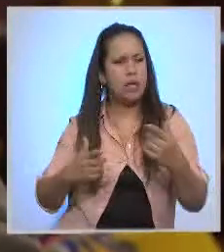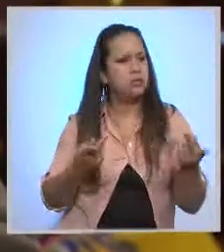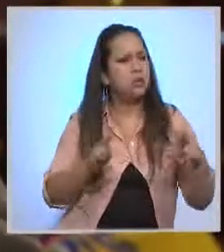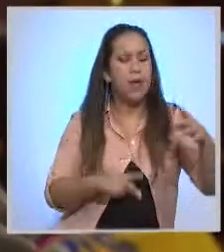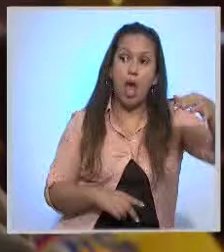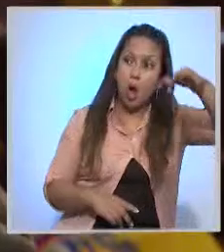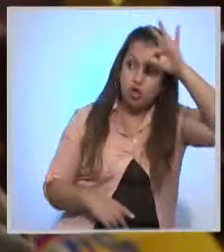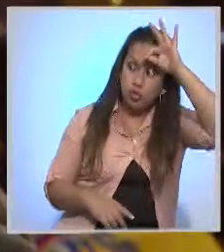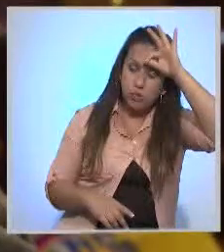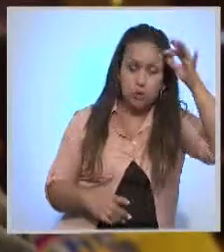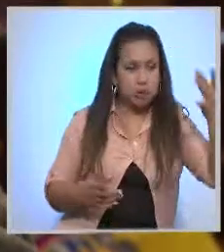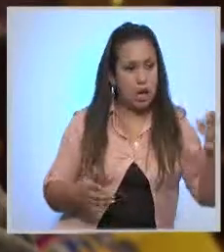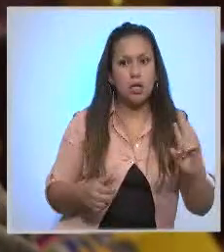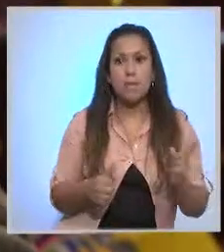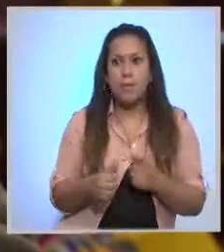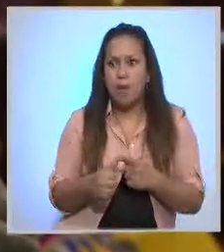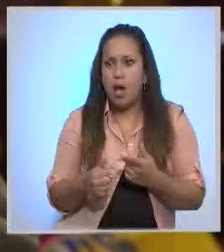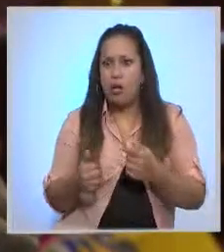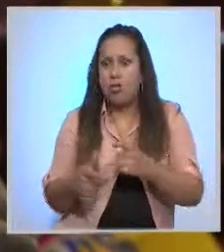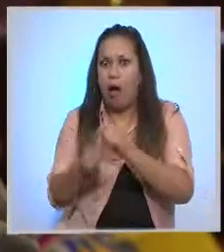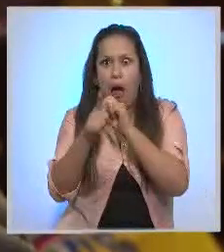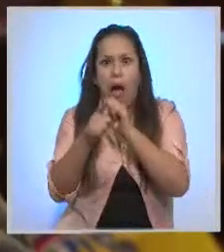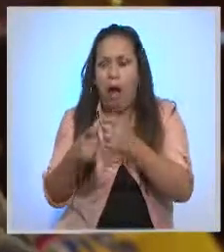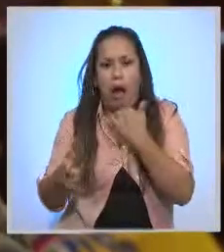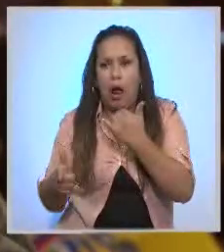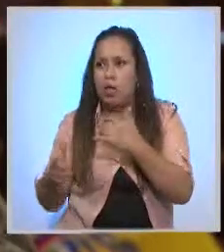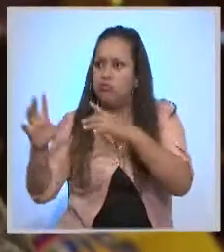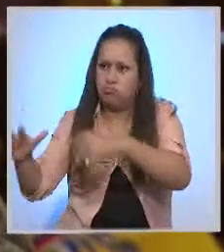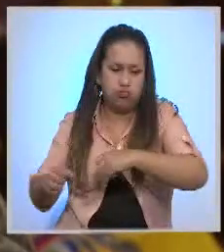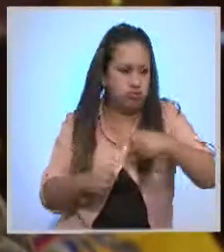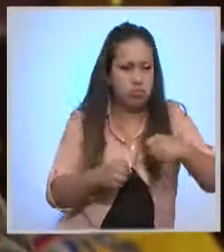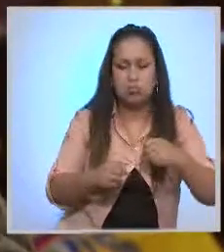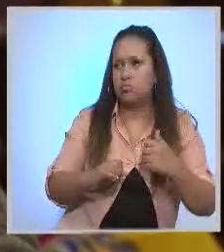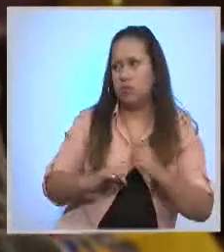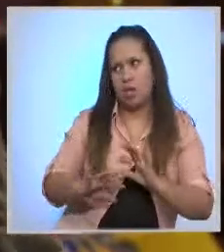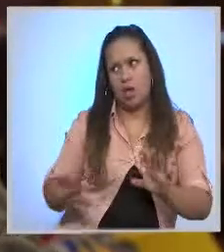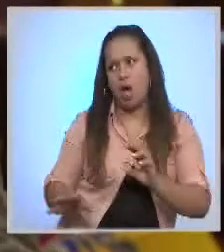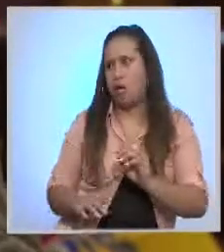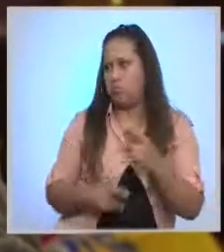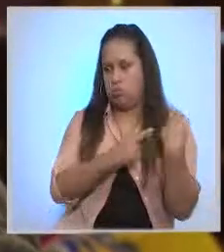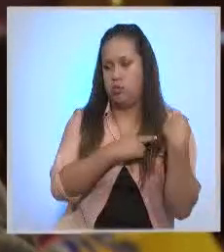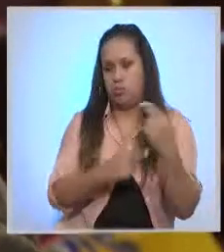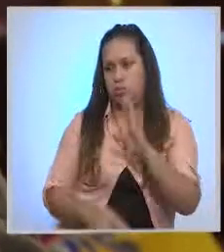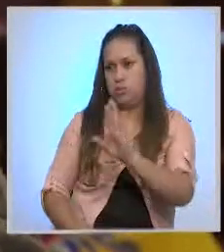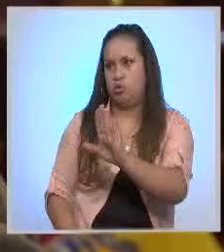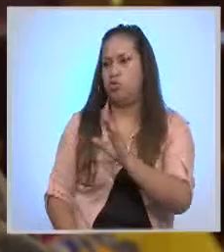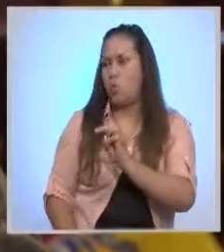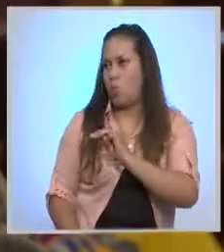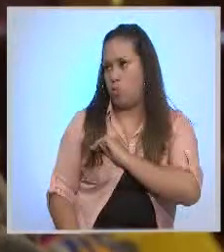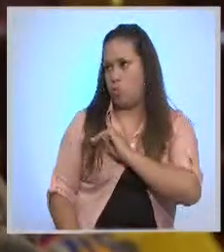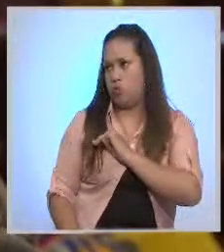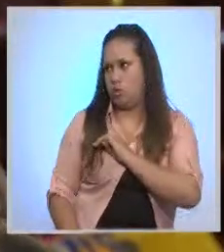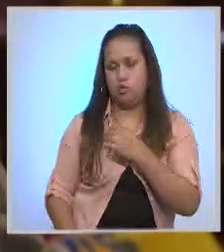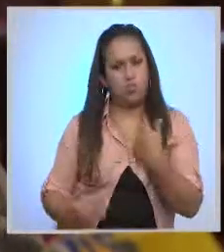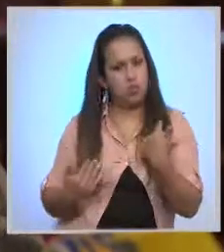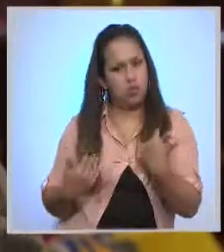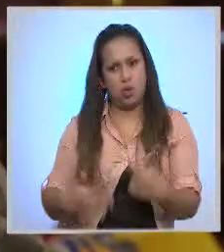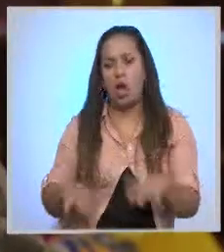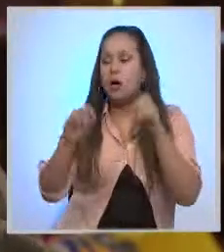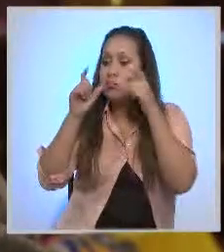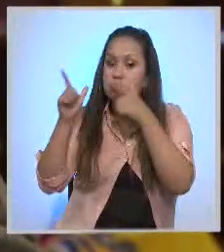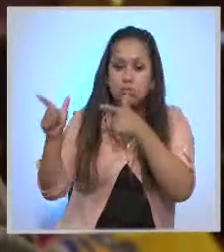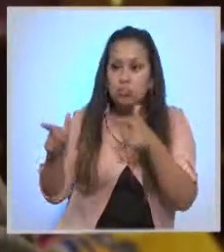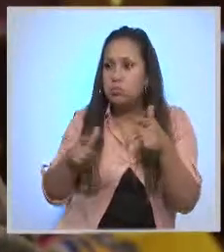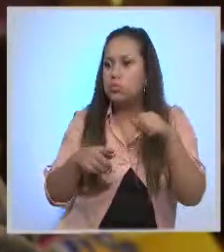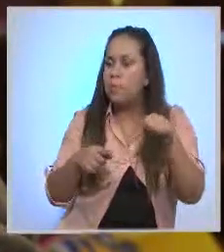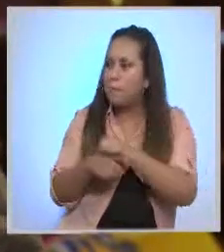primera atención a través del cuerpo bomberos de comercio obviamente estas son responsables municipales que ya hemos hecho los monitoreos ya las